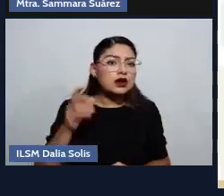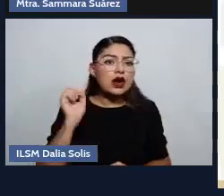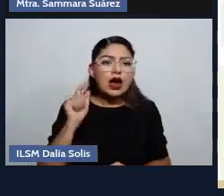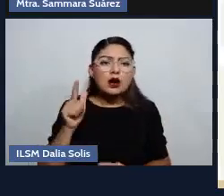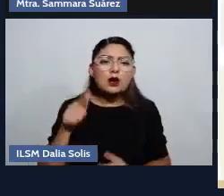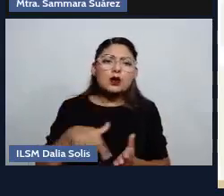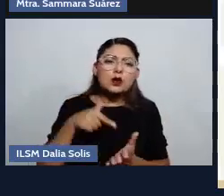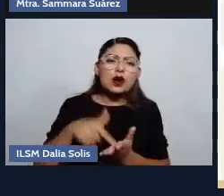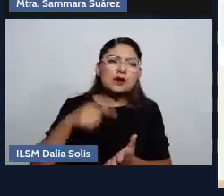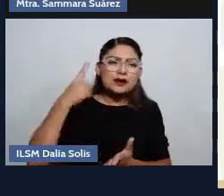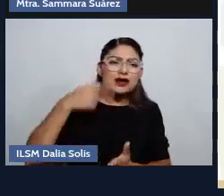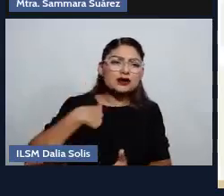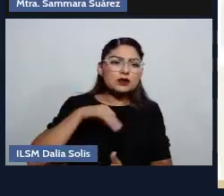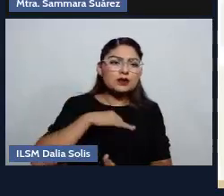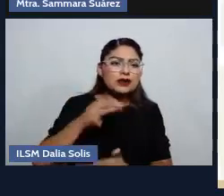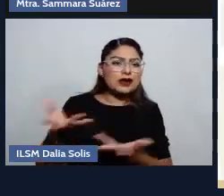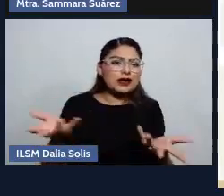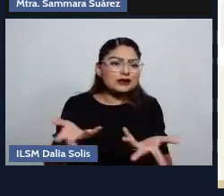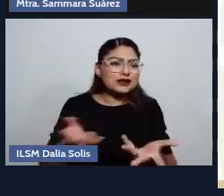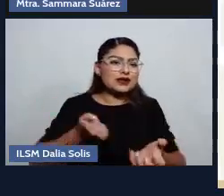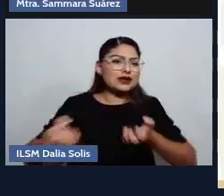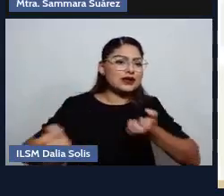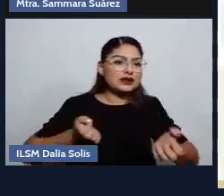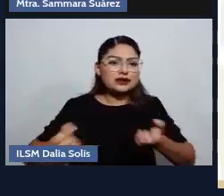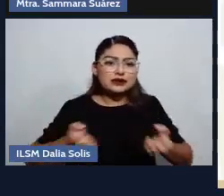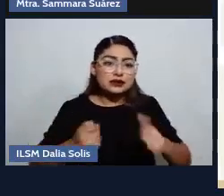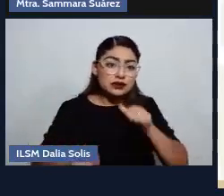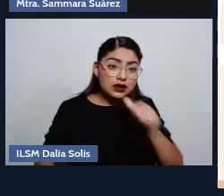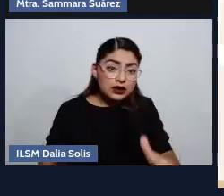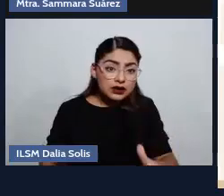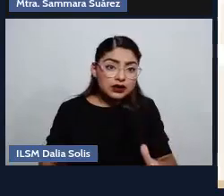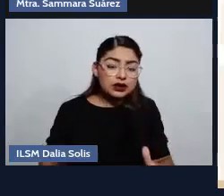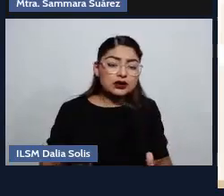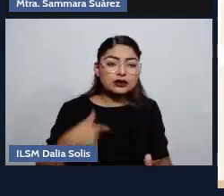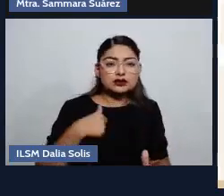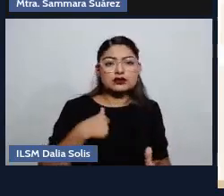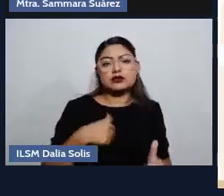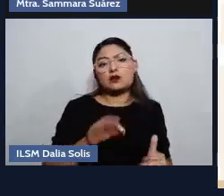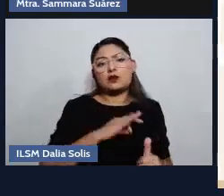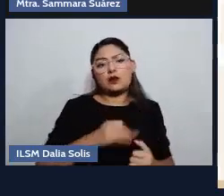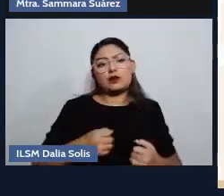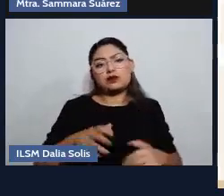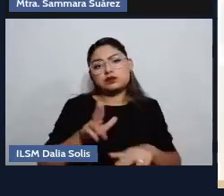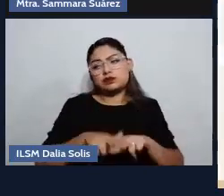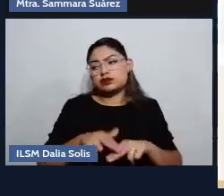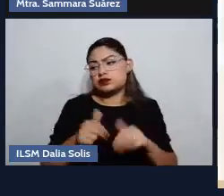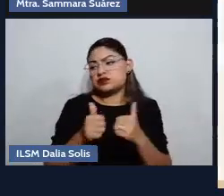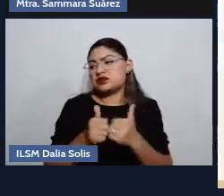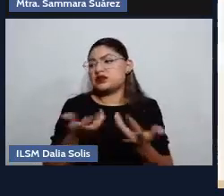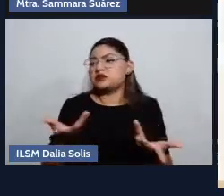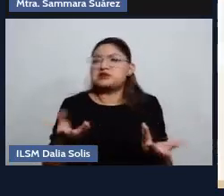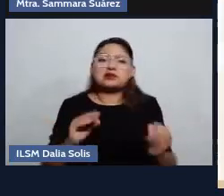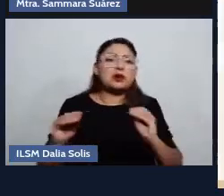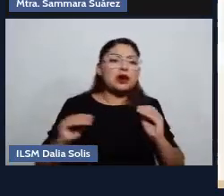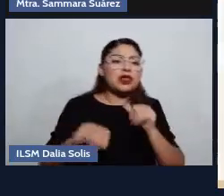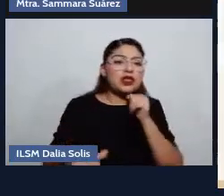realizar actividad física, voy a tender más al sedentarismo, ¿no? O sea, ¿qué es importante